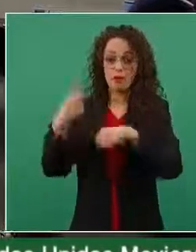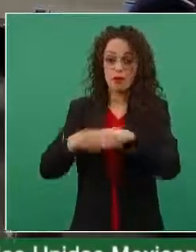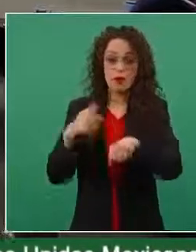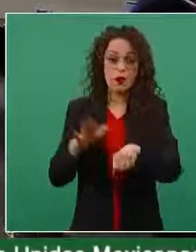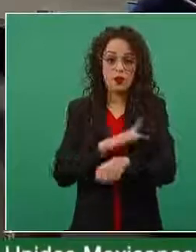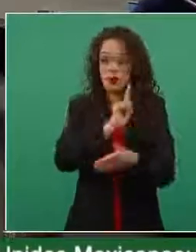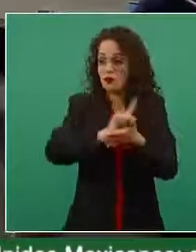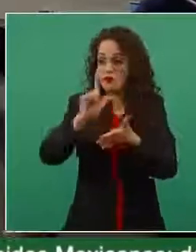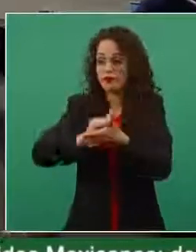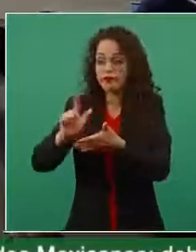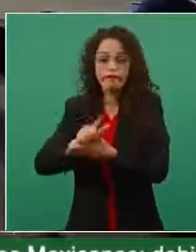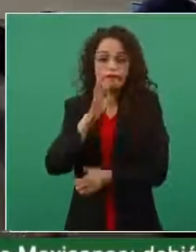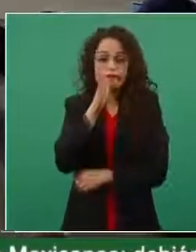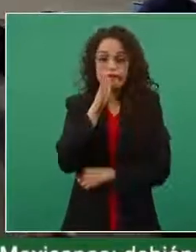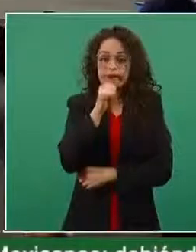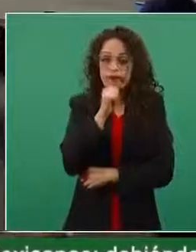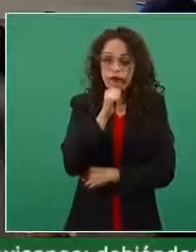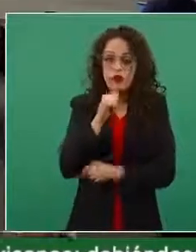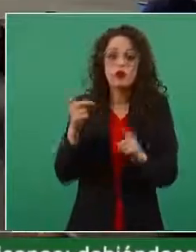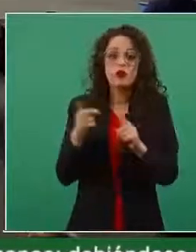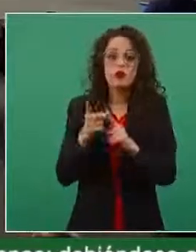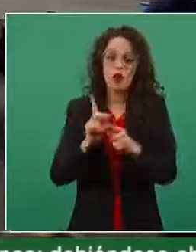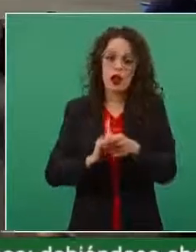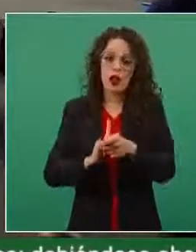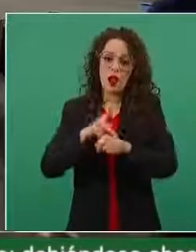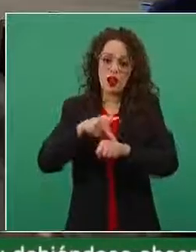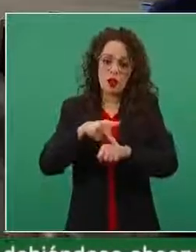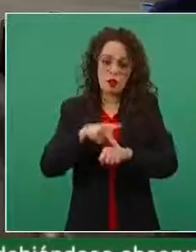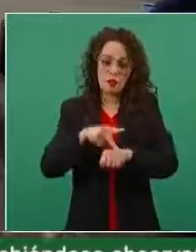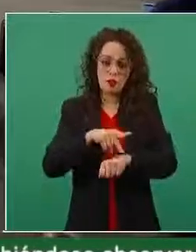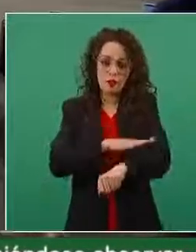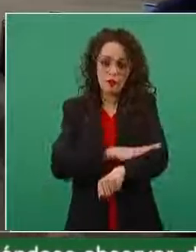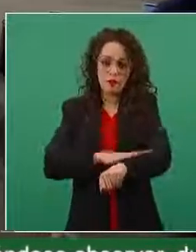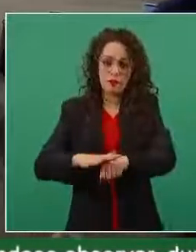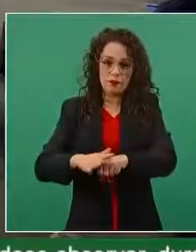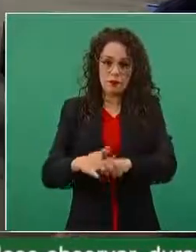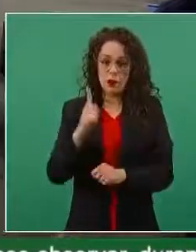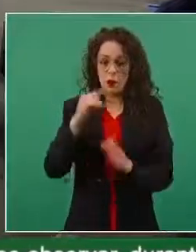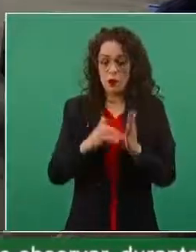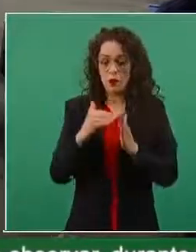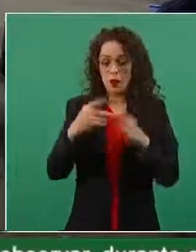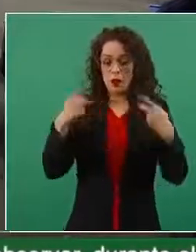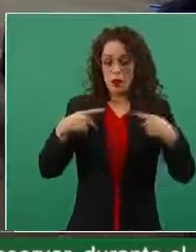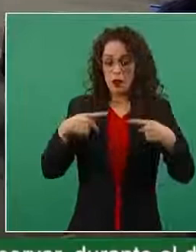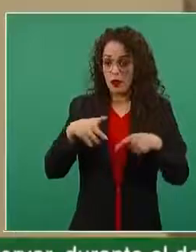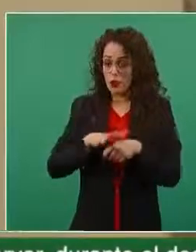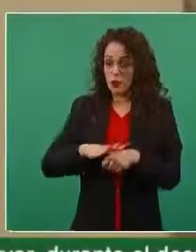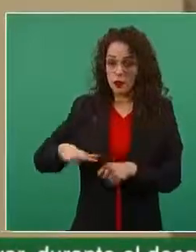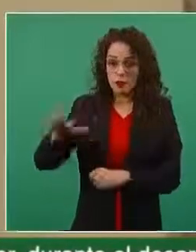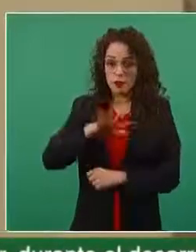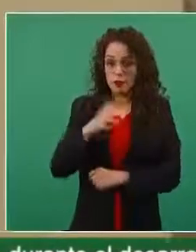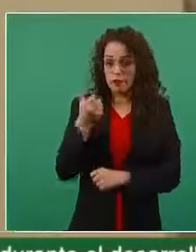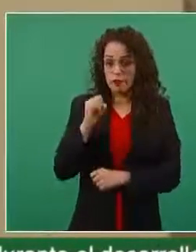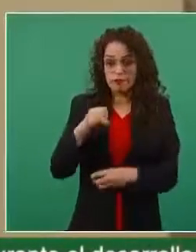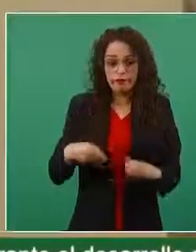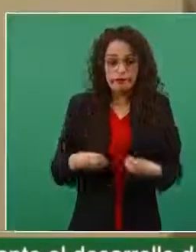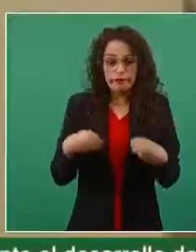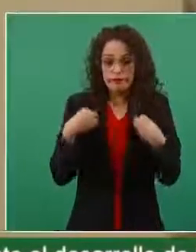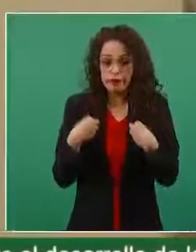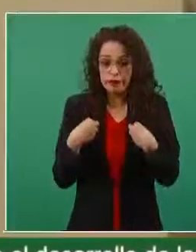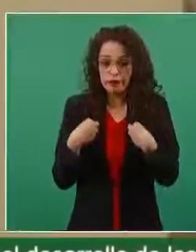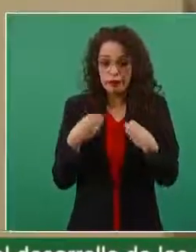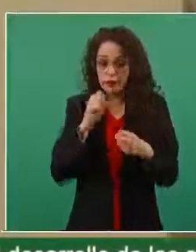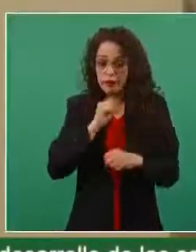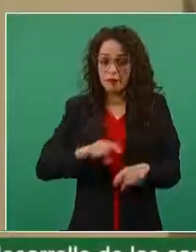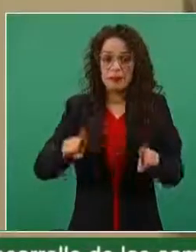enfermedades en la piel. Más de 1 millón de habitantes de estas dos entidades bajo la misma situación y